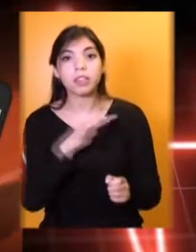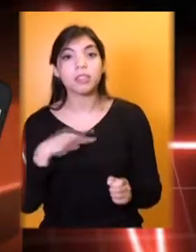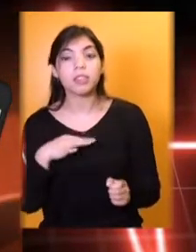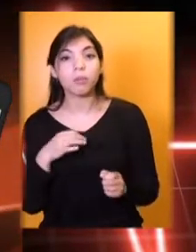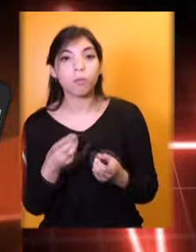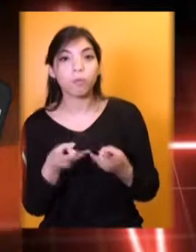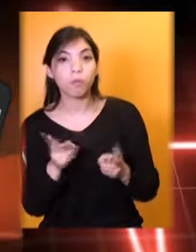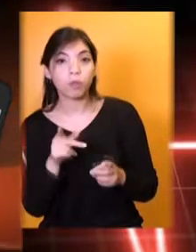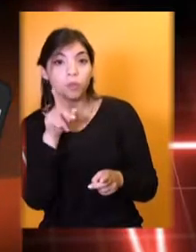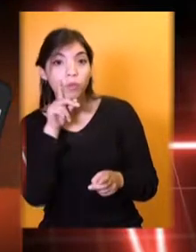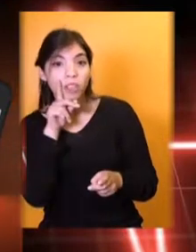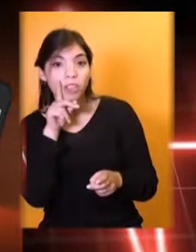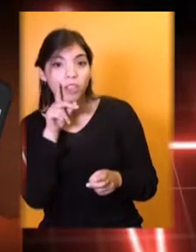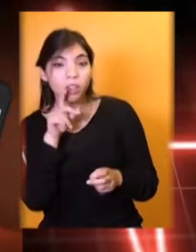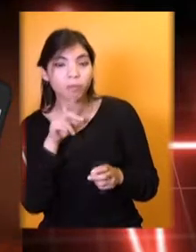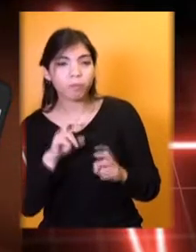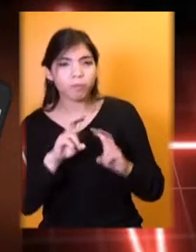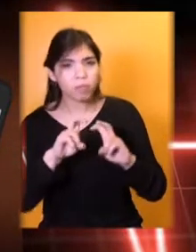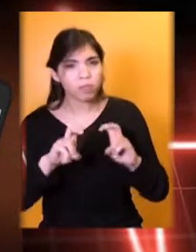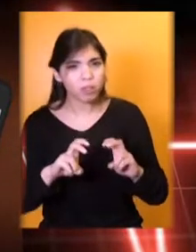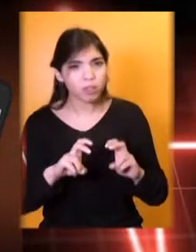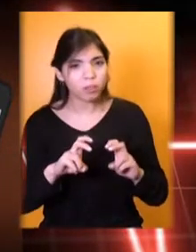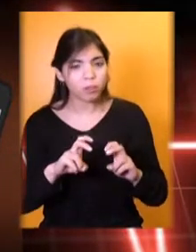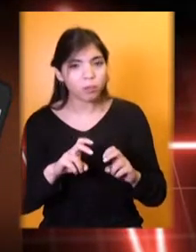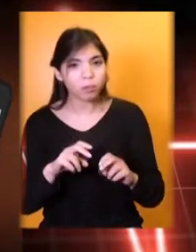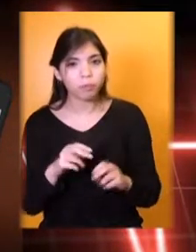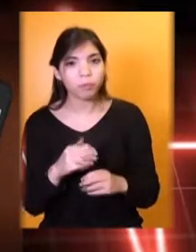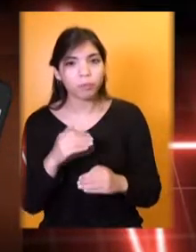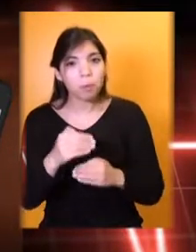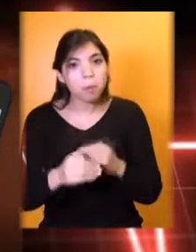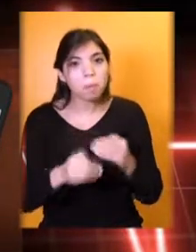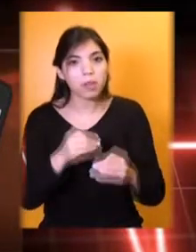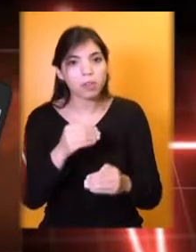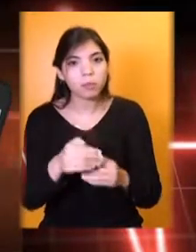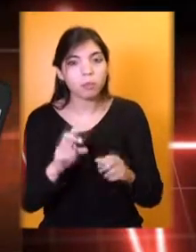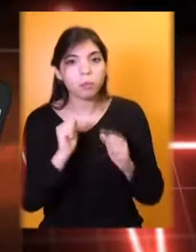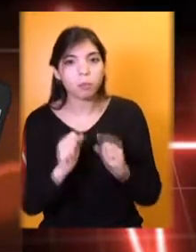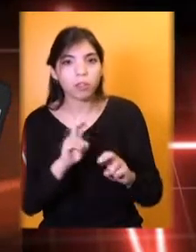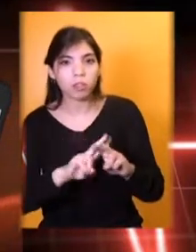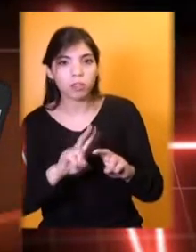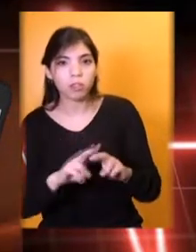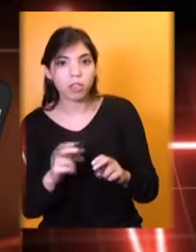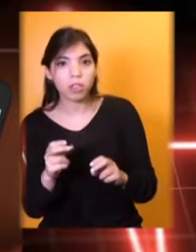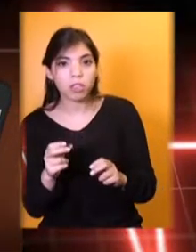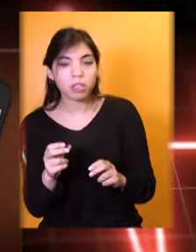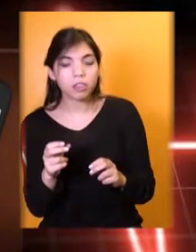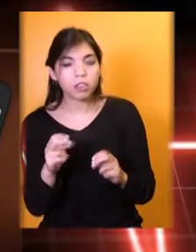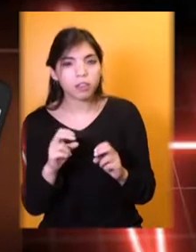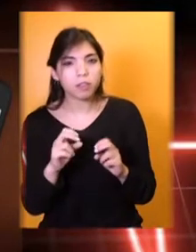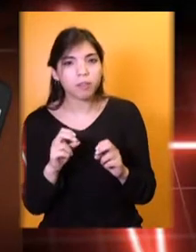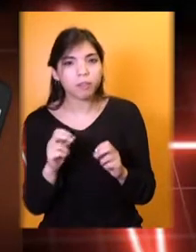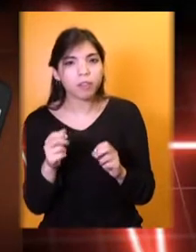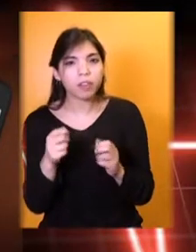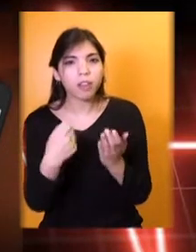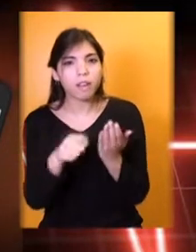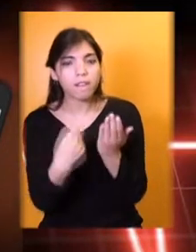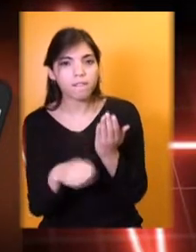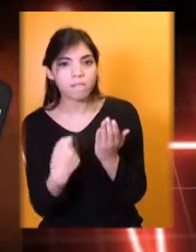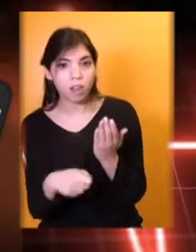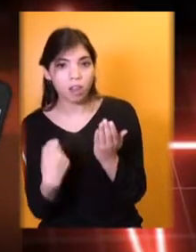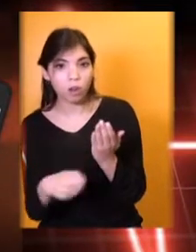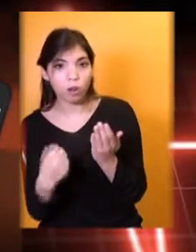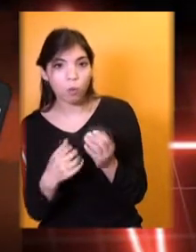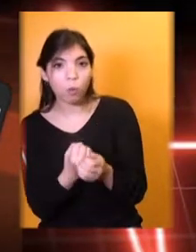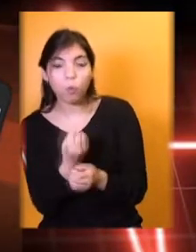el Ministerio Público tiene protocolos que son paralelos a los protocolos de acción judiciales, y a esta víctima se le evaluó el riesgo al momento de